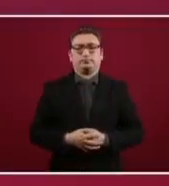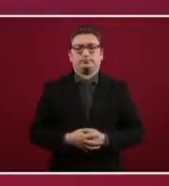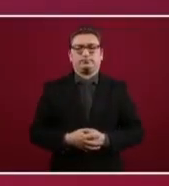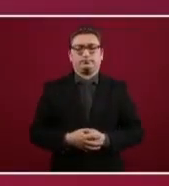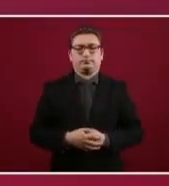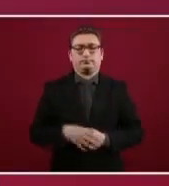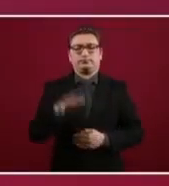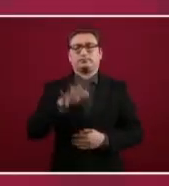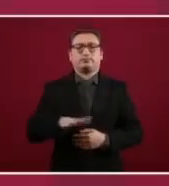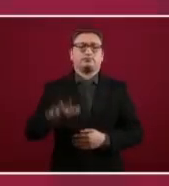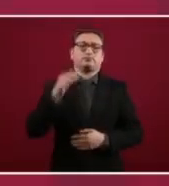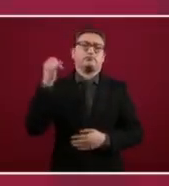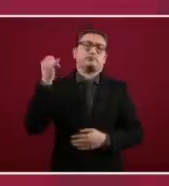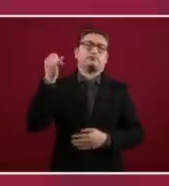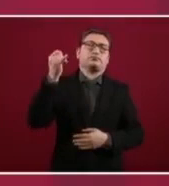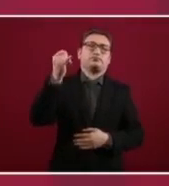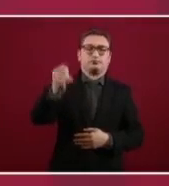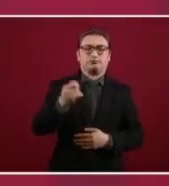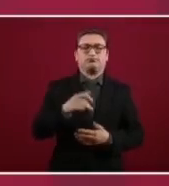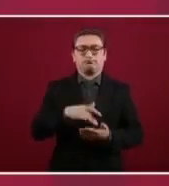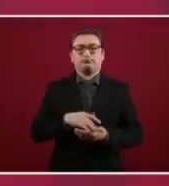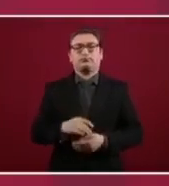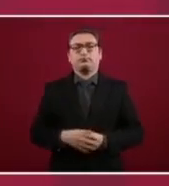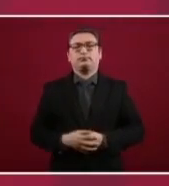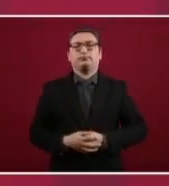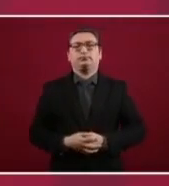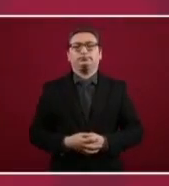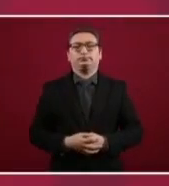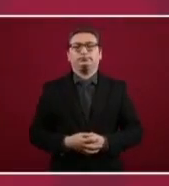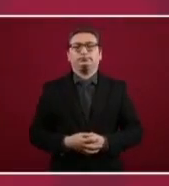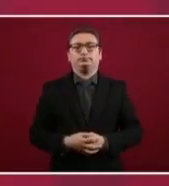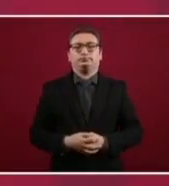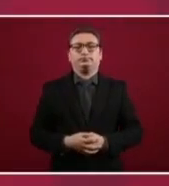a la zona más apartada este